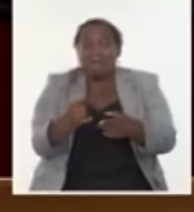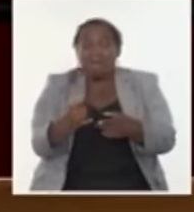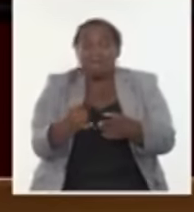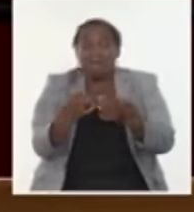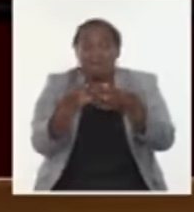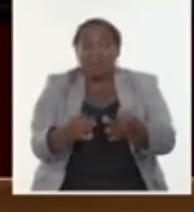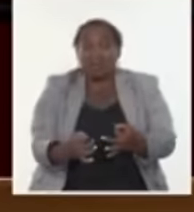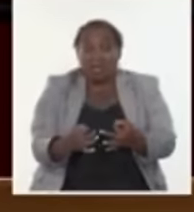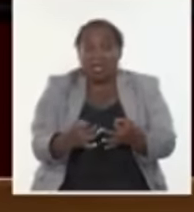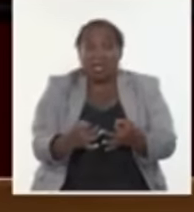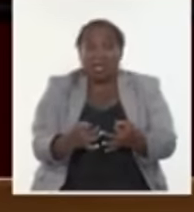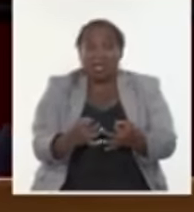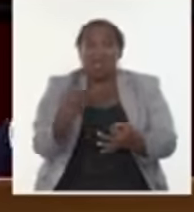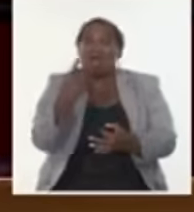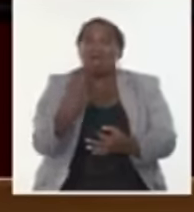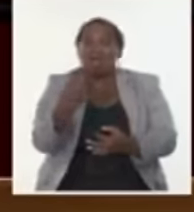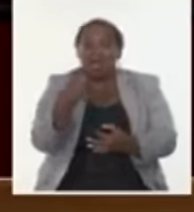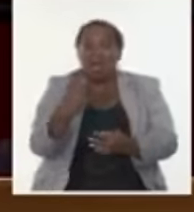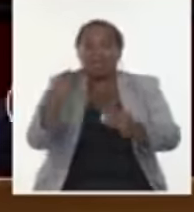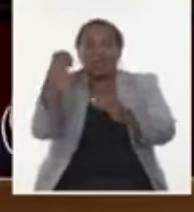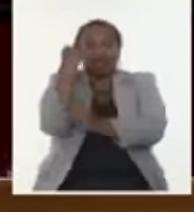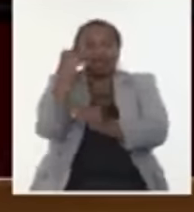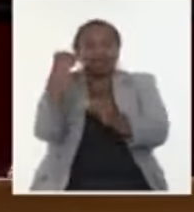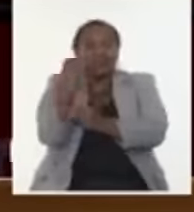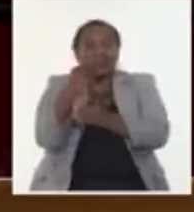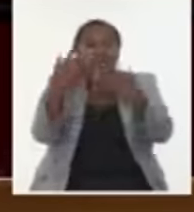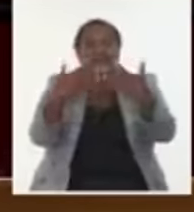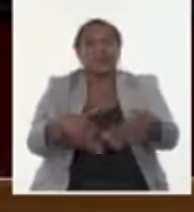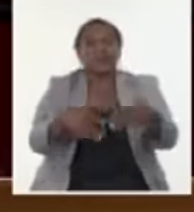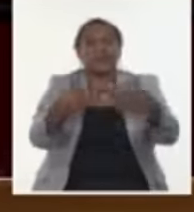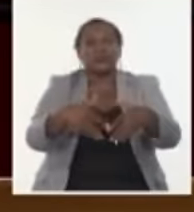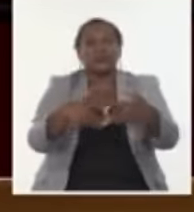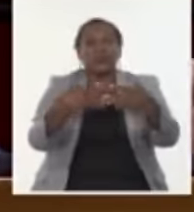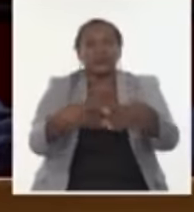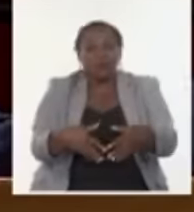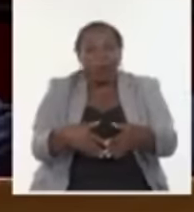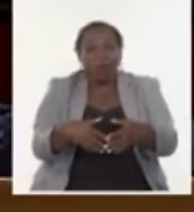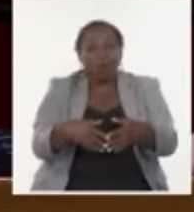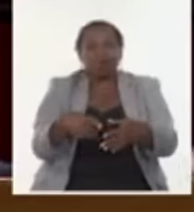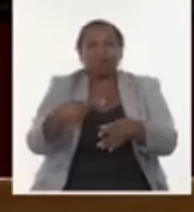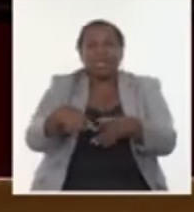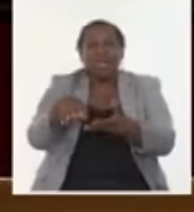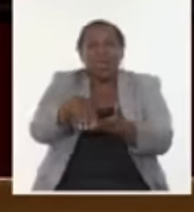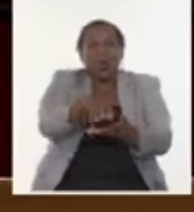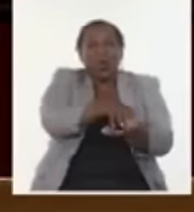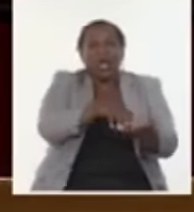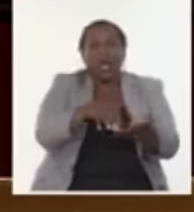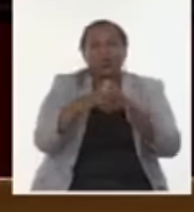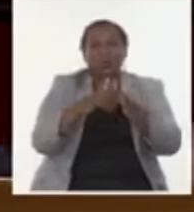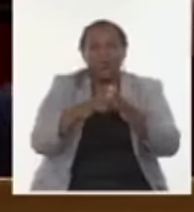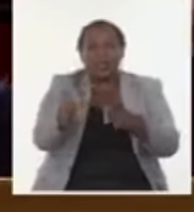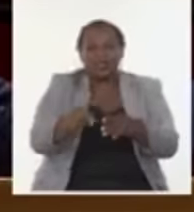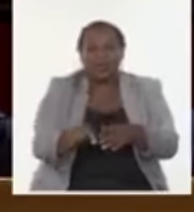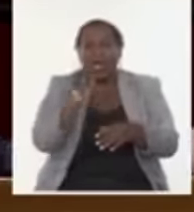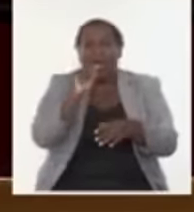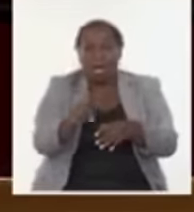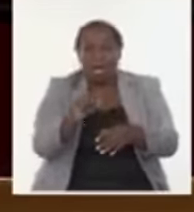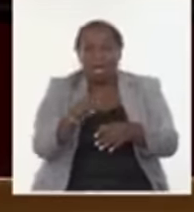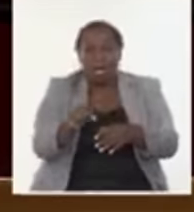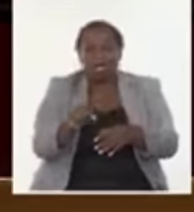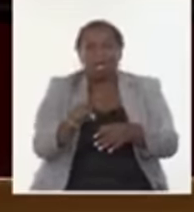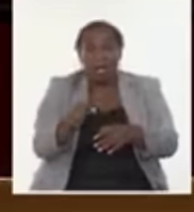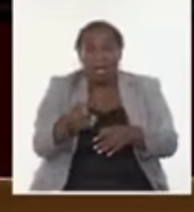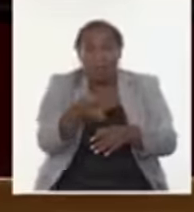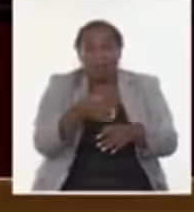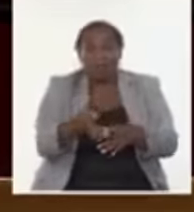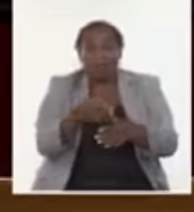se logra consolidar la producción de materiales locales a partir de esa potencialidad que está en el municipio, que hay arcilla allí,